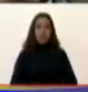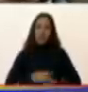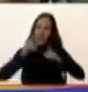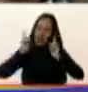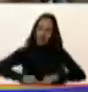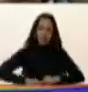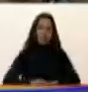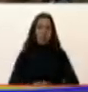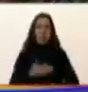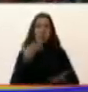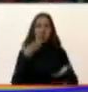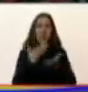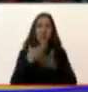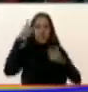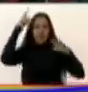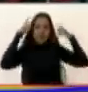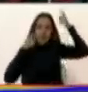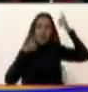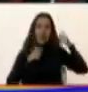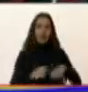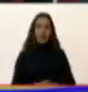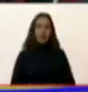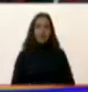por supuesto, gracias, Chávez.